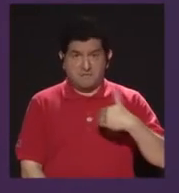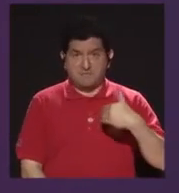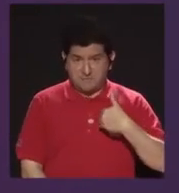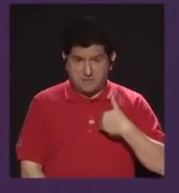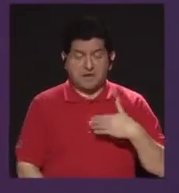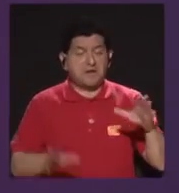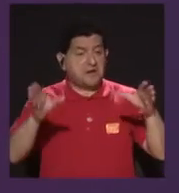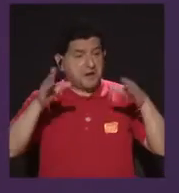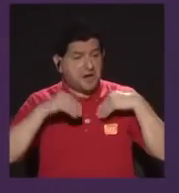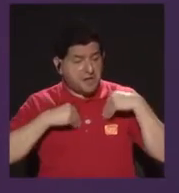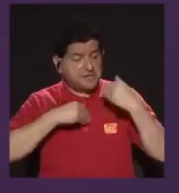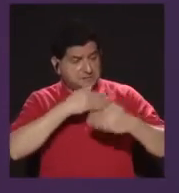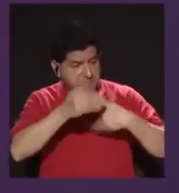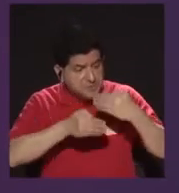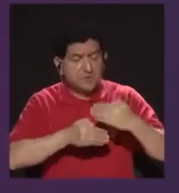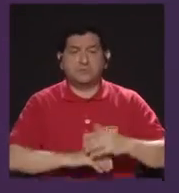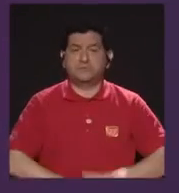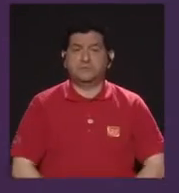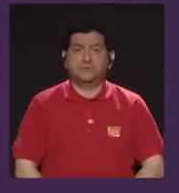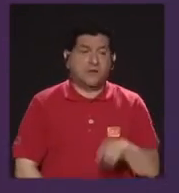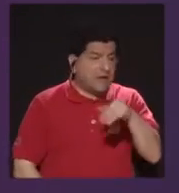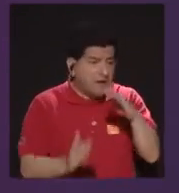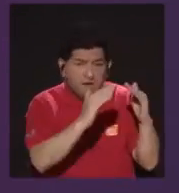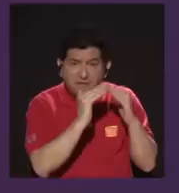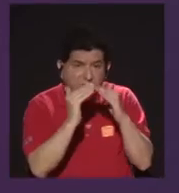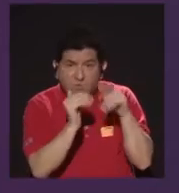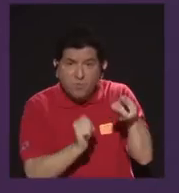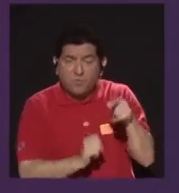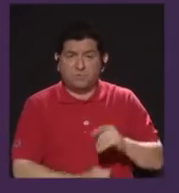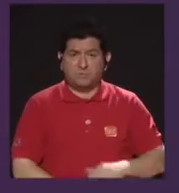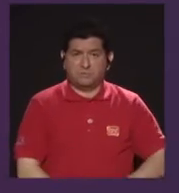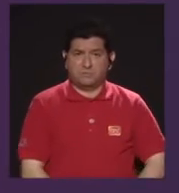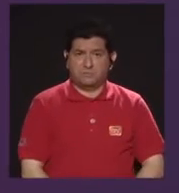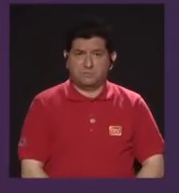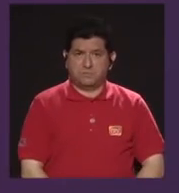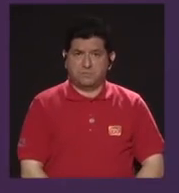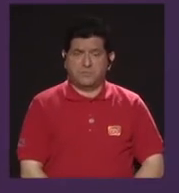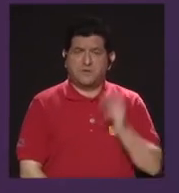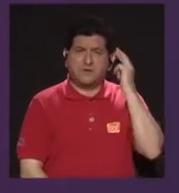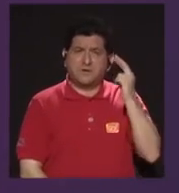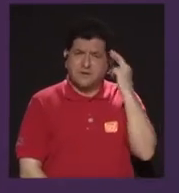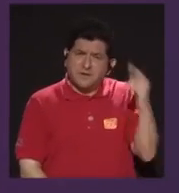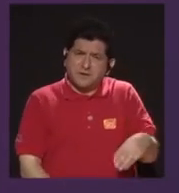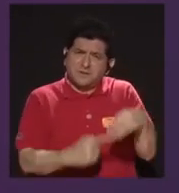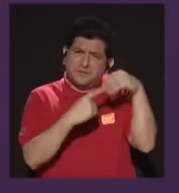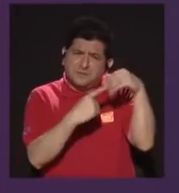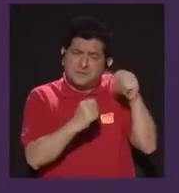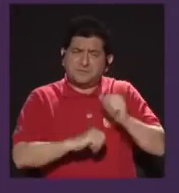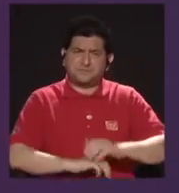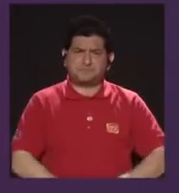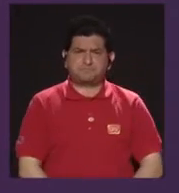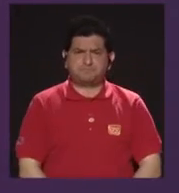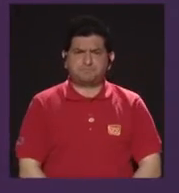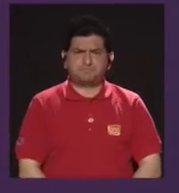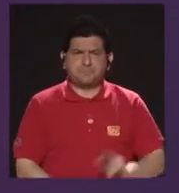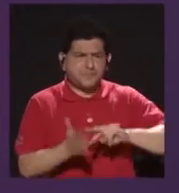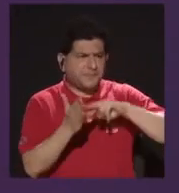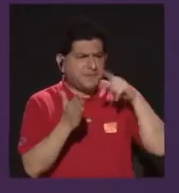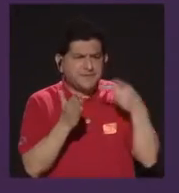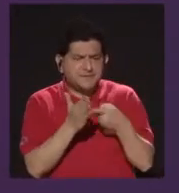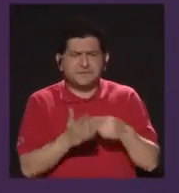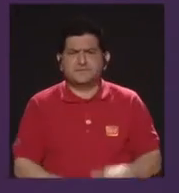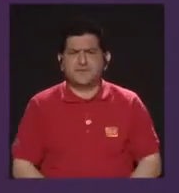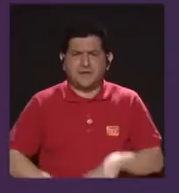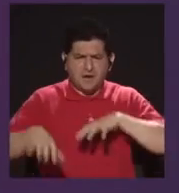aceptación en las comunidades más que todo esté en lo que es este